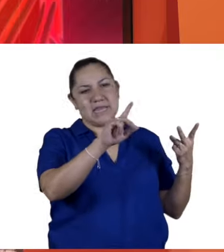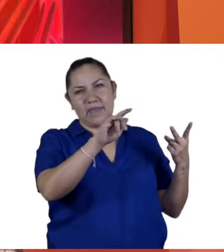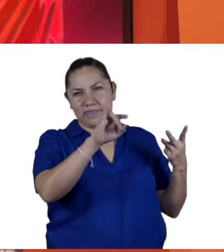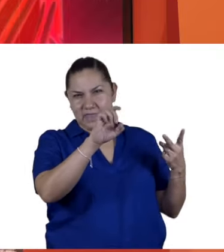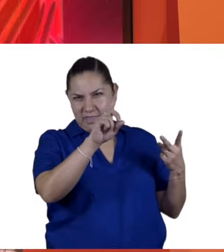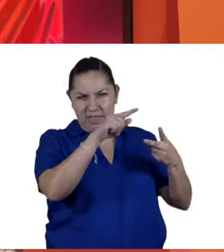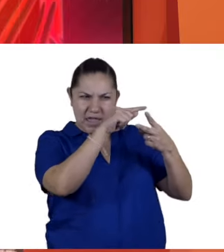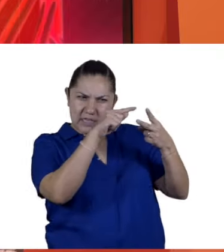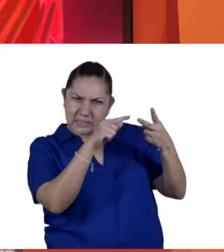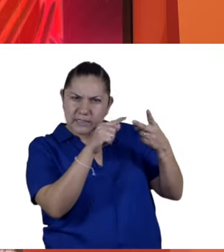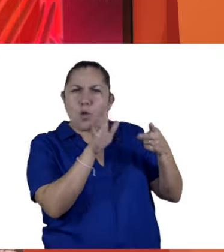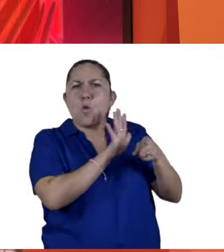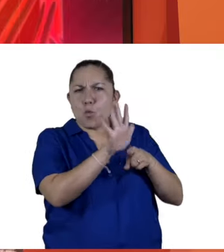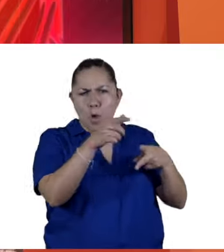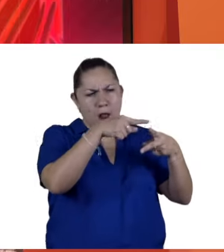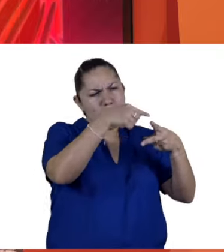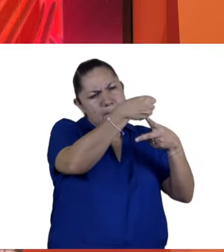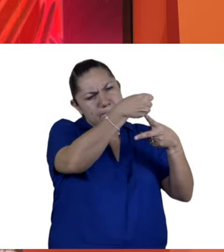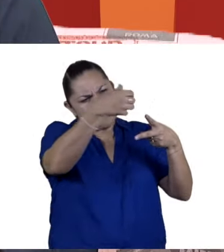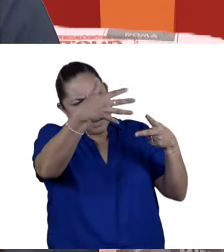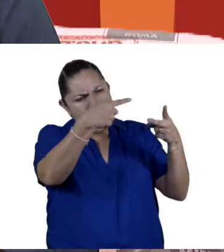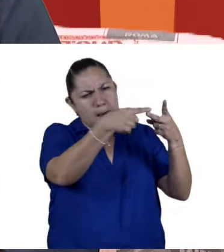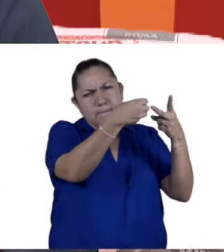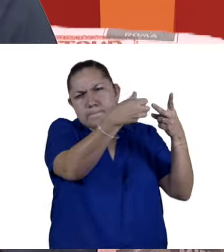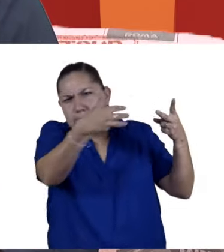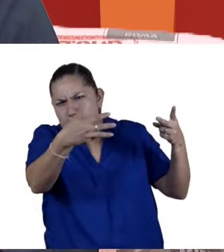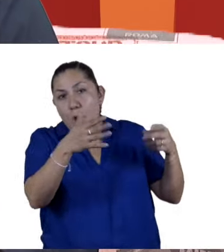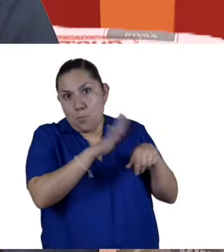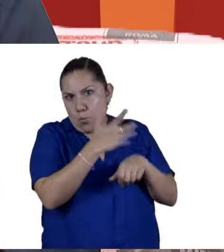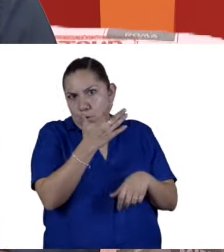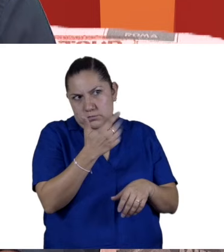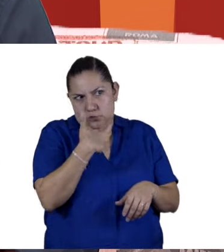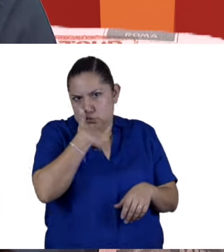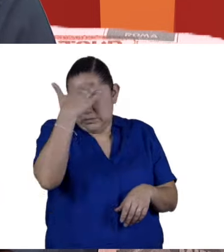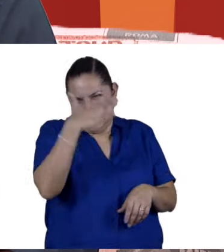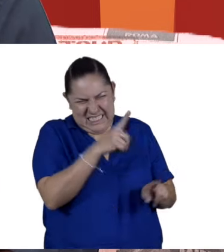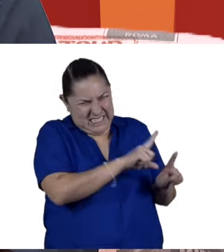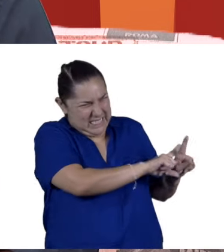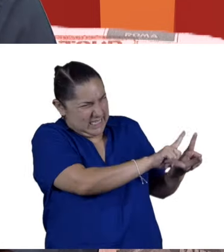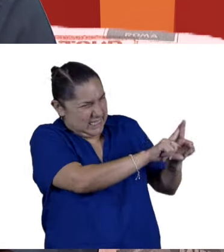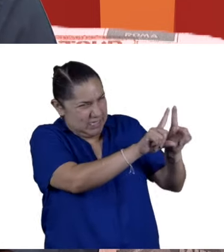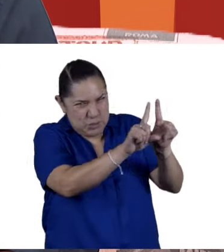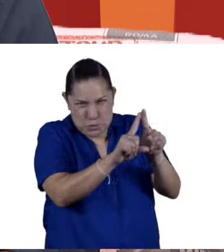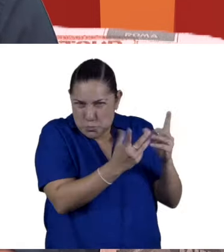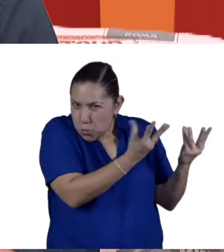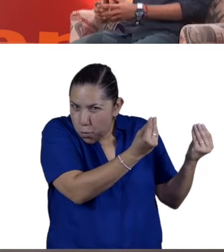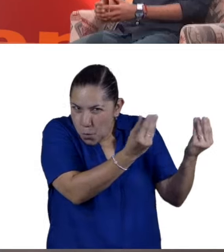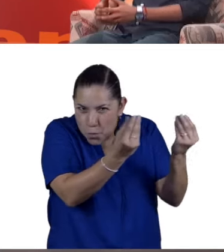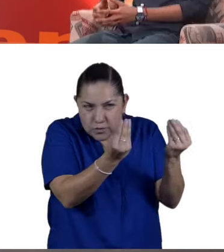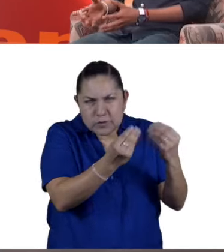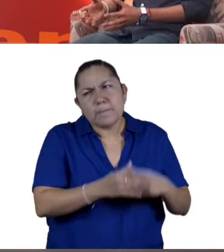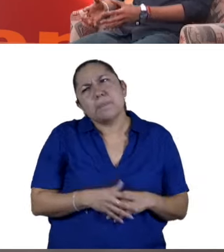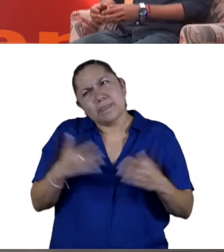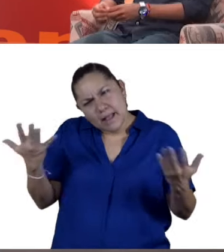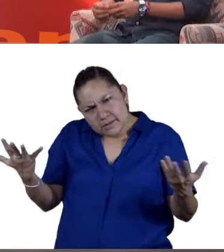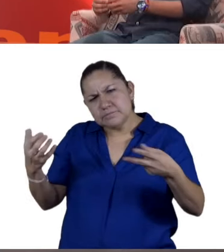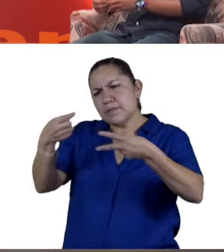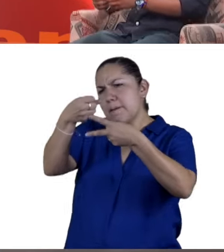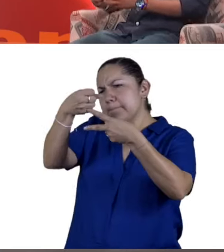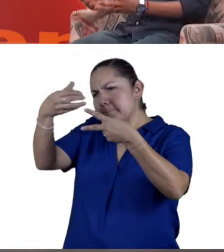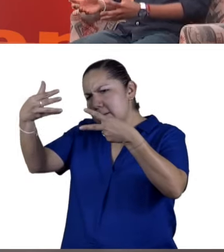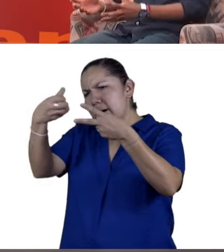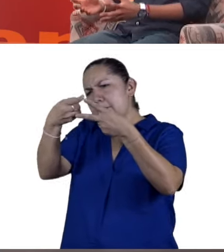Digo algunas porque sé que hay muchísimas. Es complejo, sí, pero las personas somos complejas y somos tan complejas